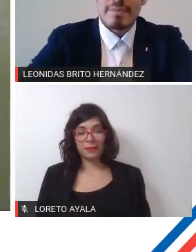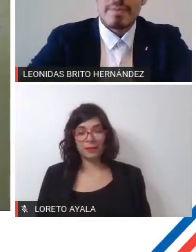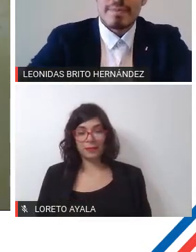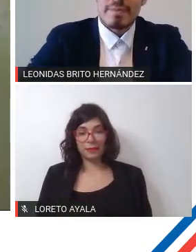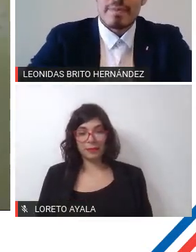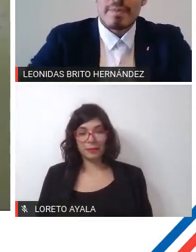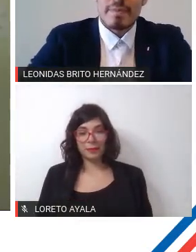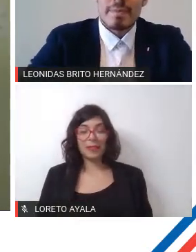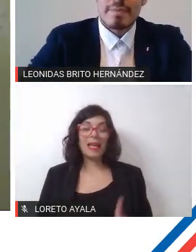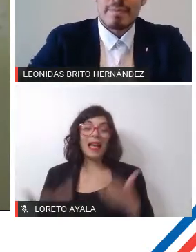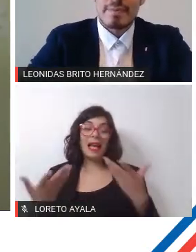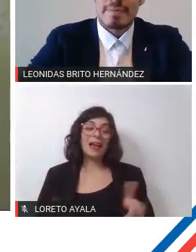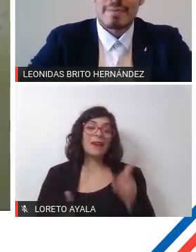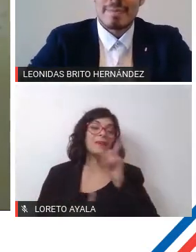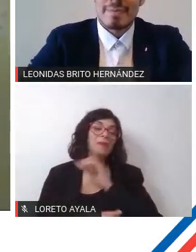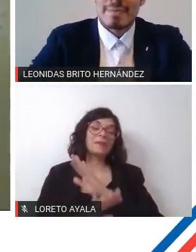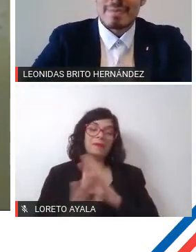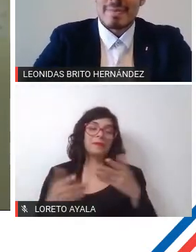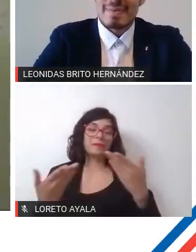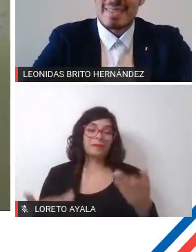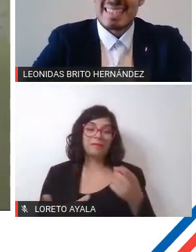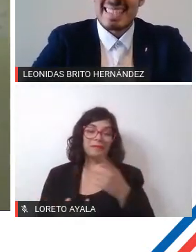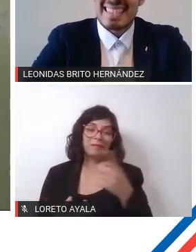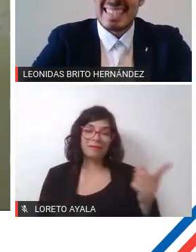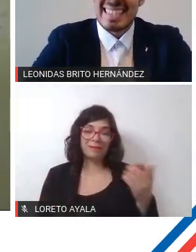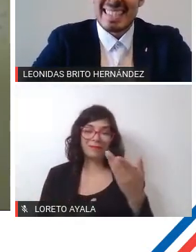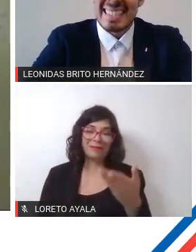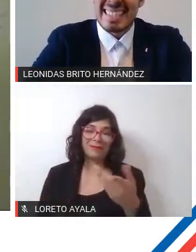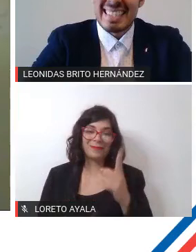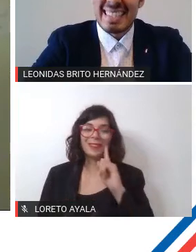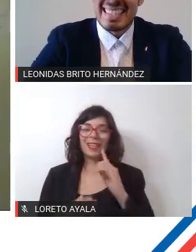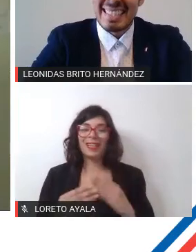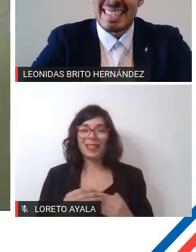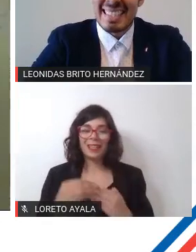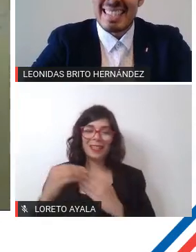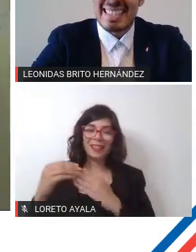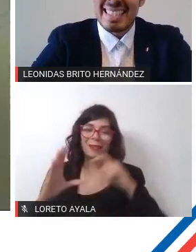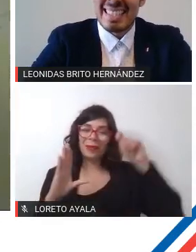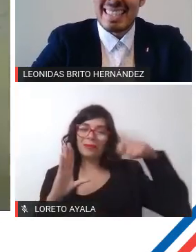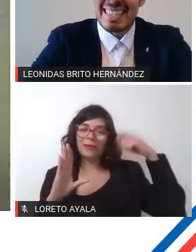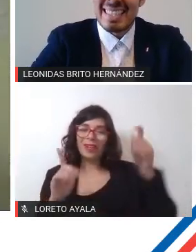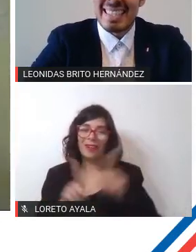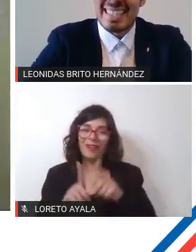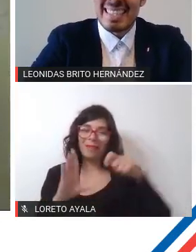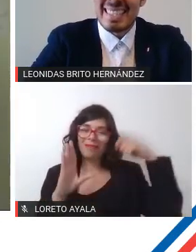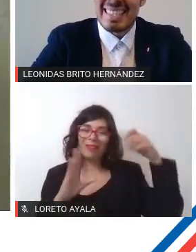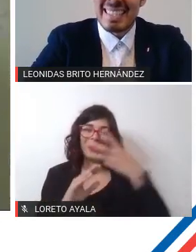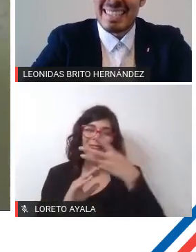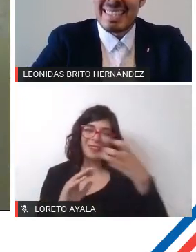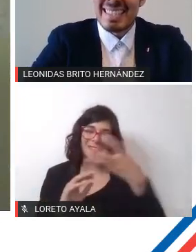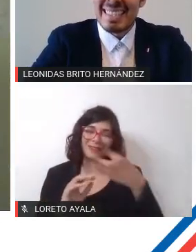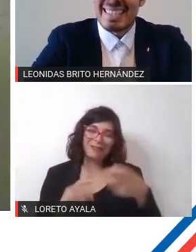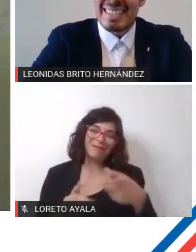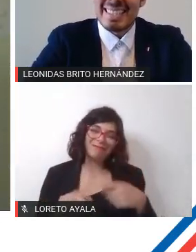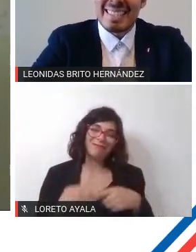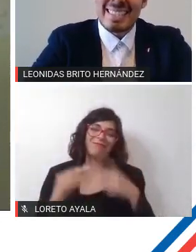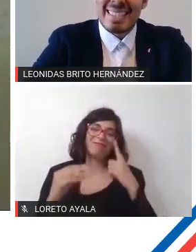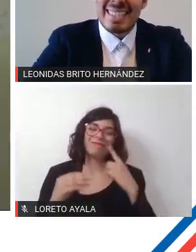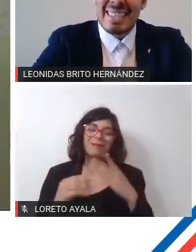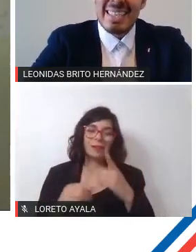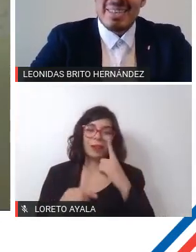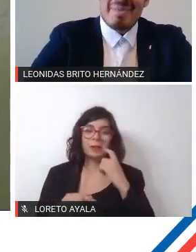lo dejo con el día de los 300 para que proceda a las preguntas y nos vemos en un ratito,